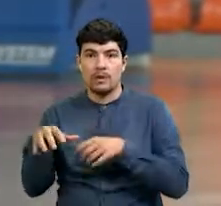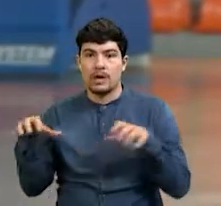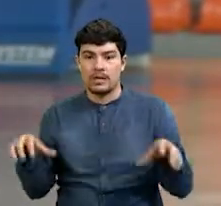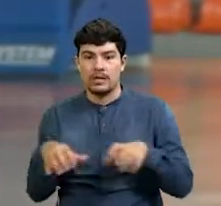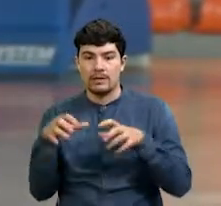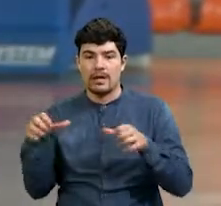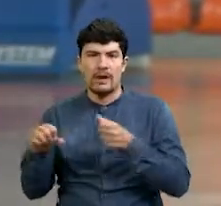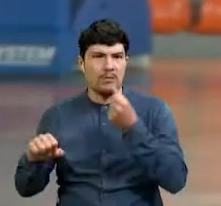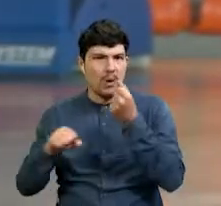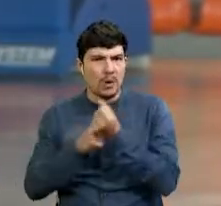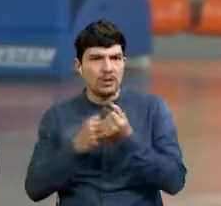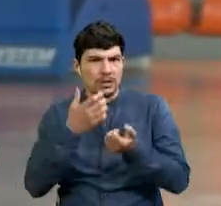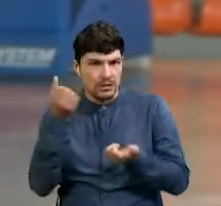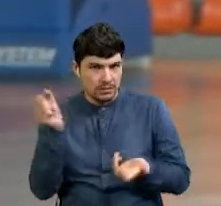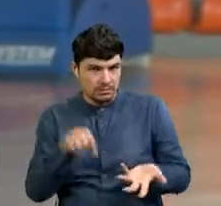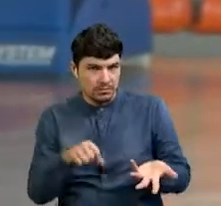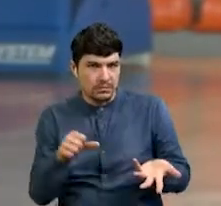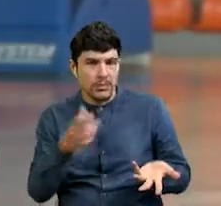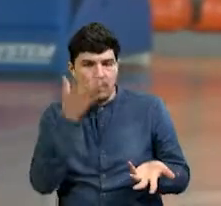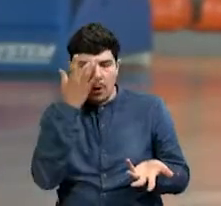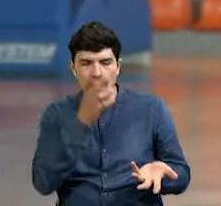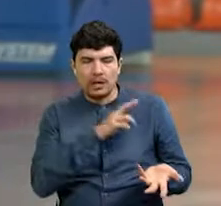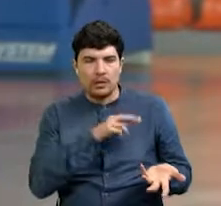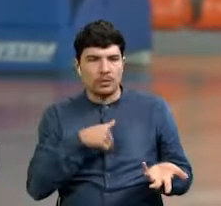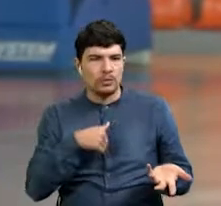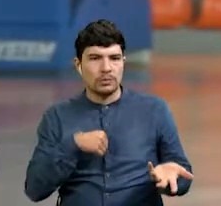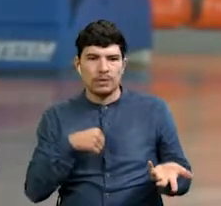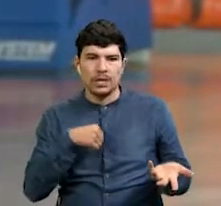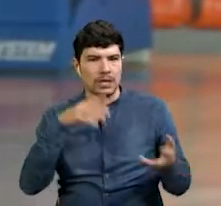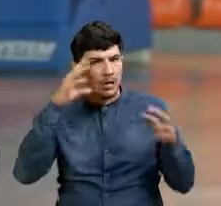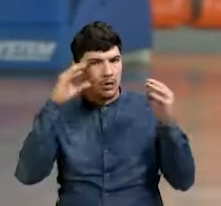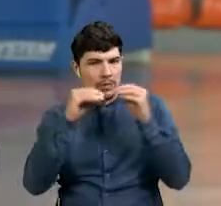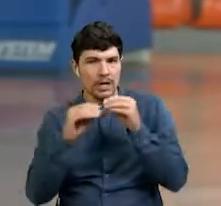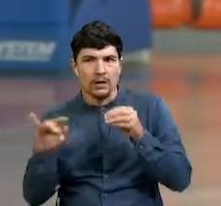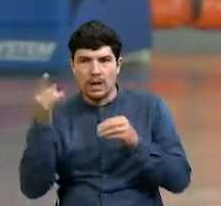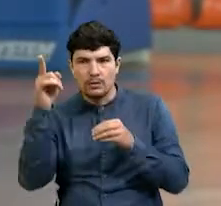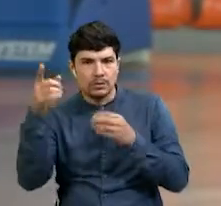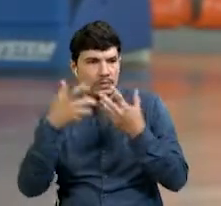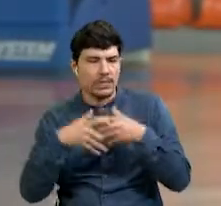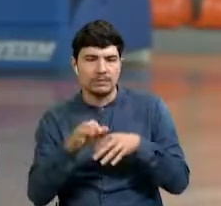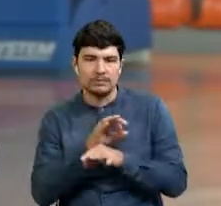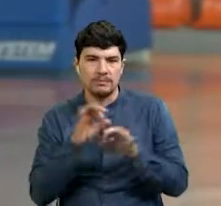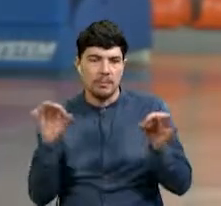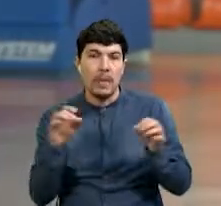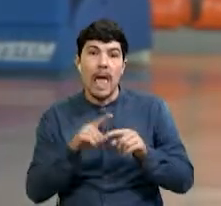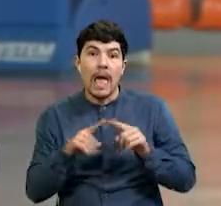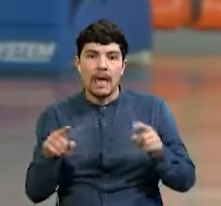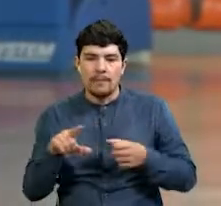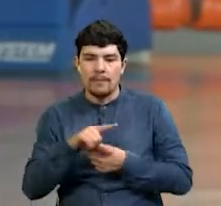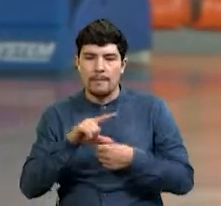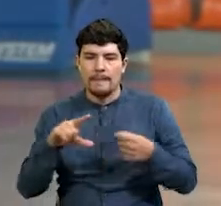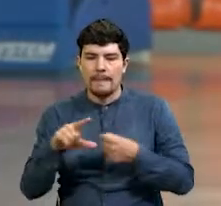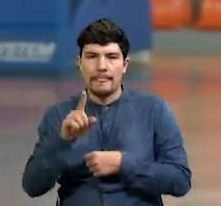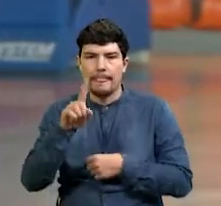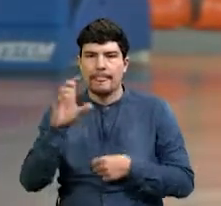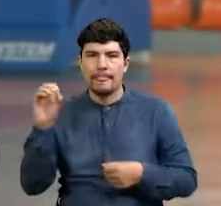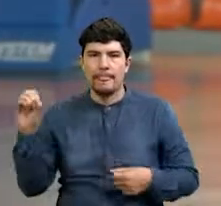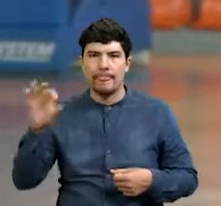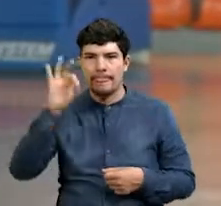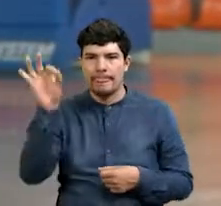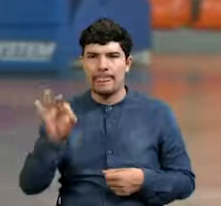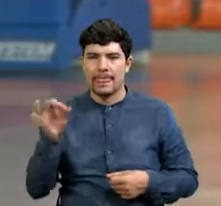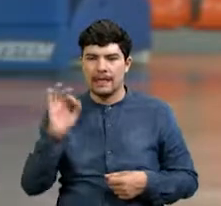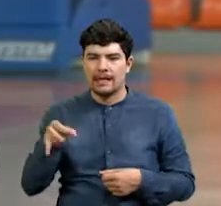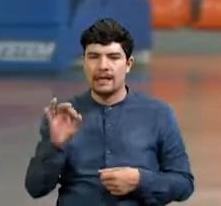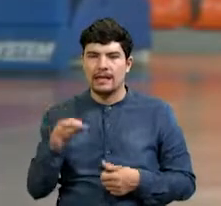sí porque no tenemos ningún convenio con ninguno pero la liga al cien por ciento ha estado ahí